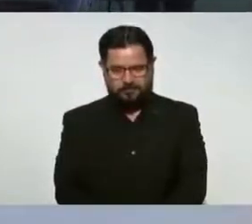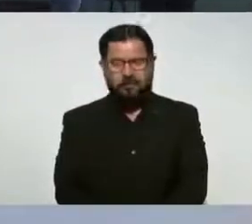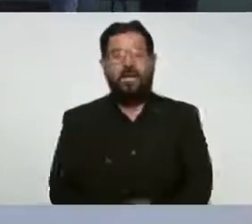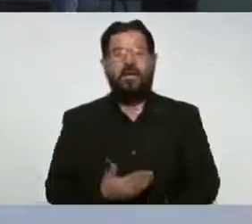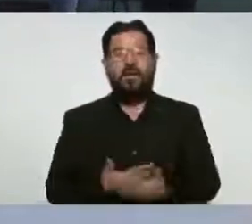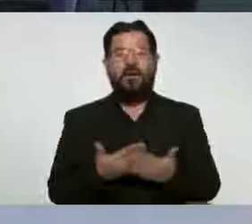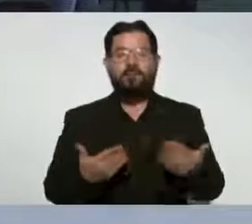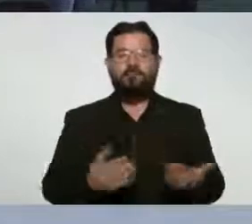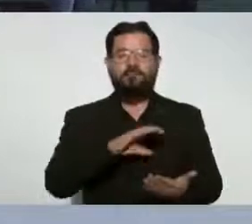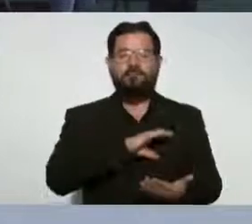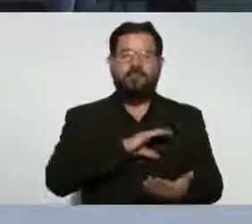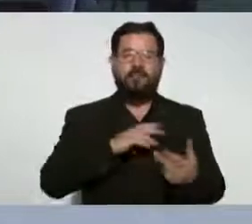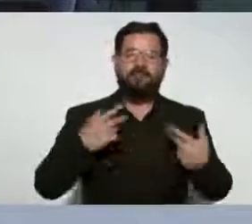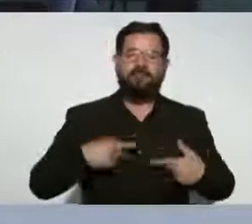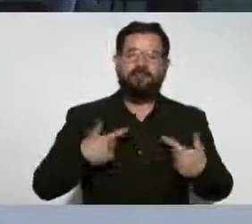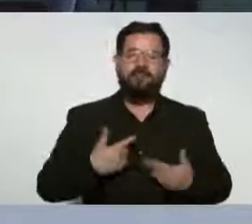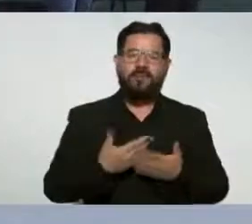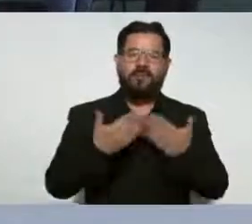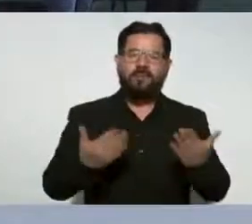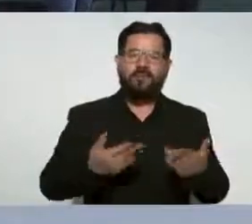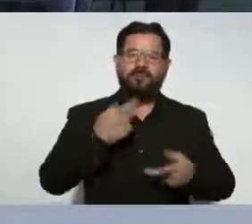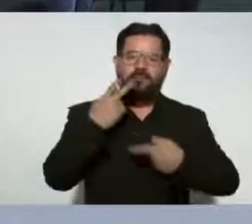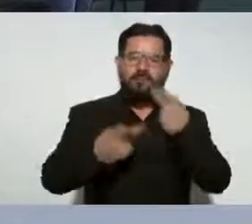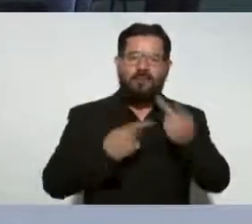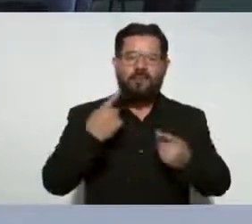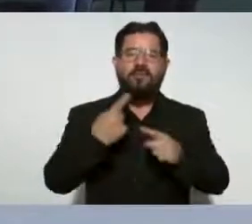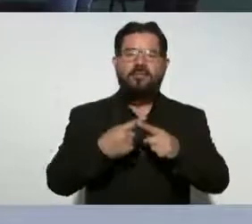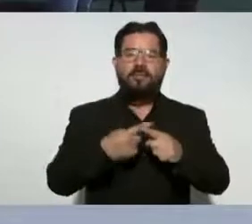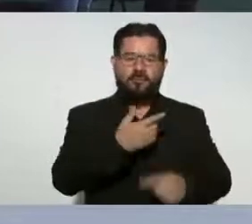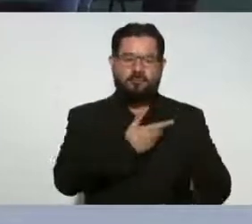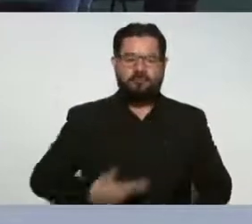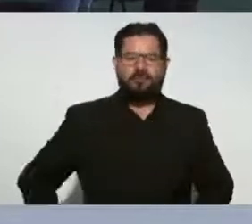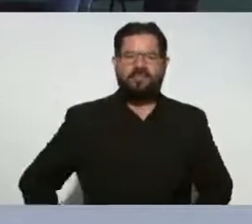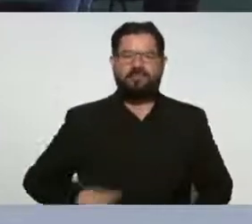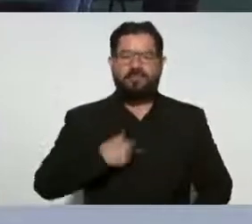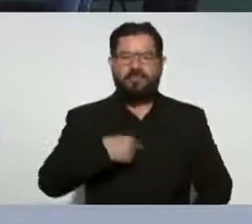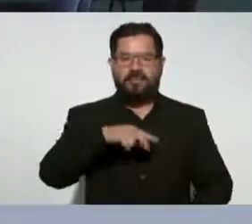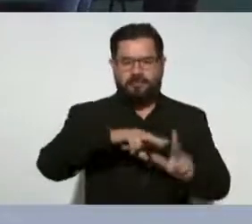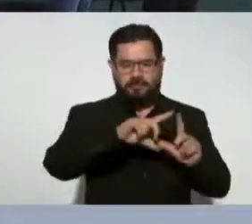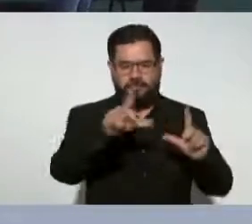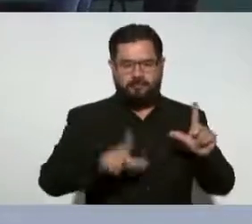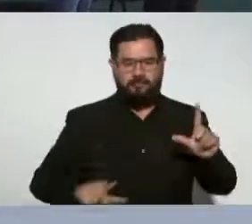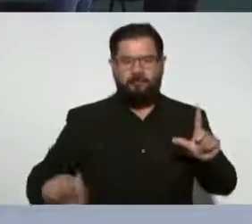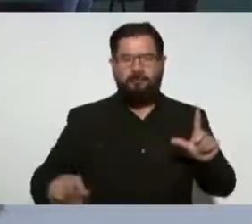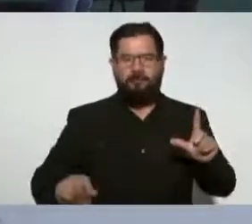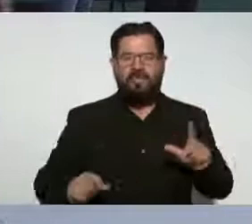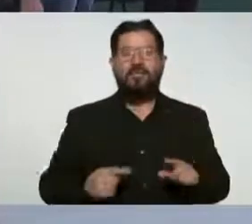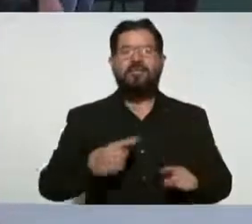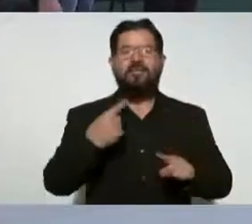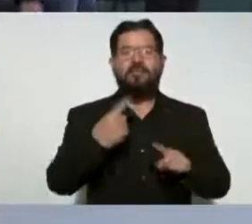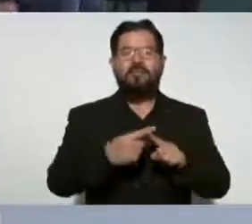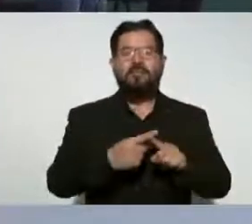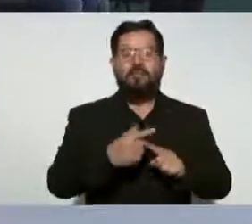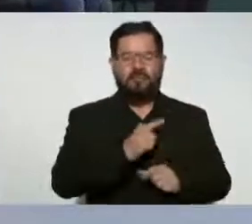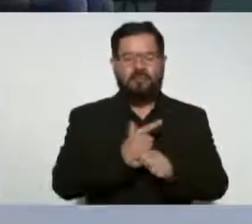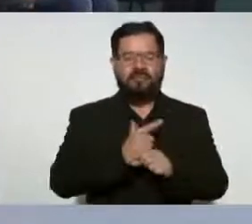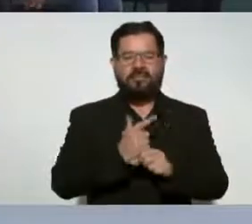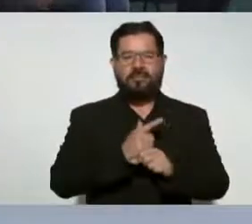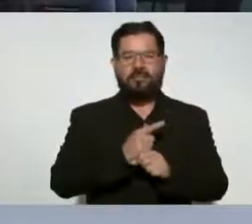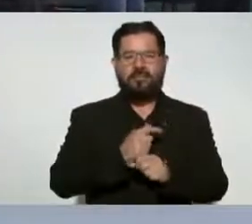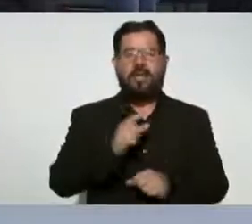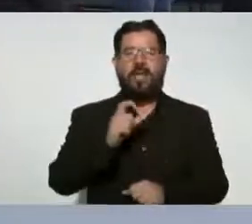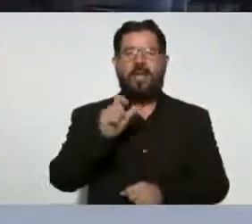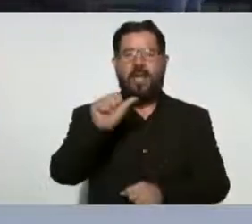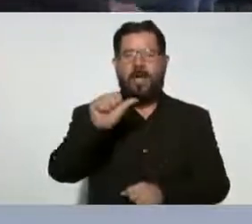Estimado público, escuchemos el mensaje que nos dirige el presidente constitucional de los Estados Unidos Mexicanos, licenciado